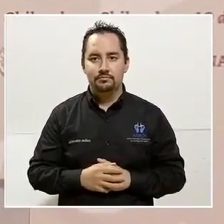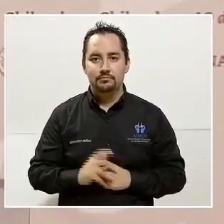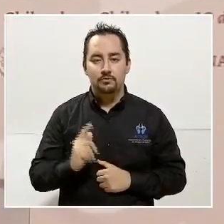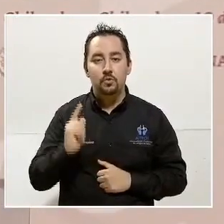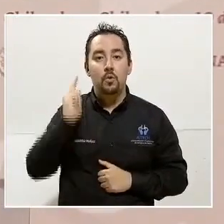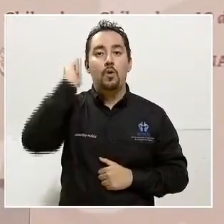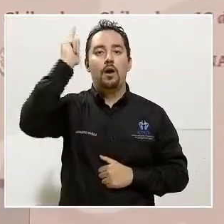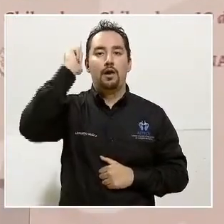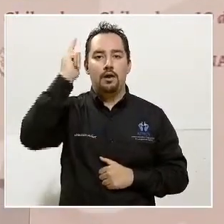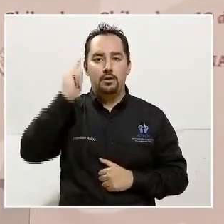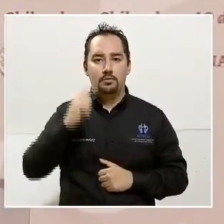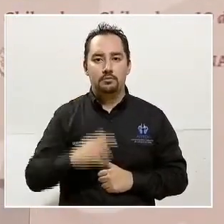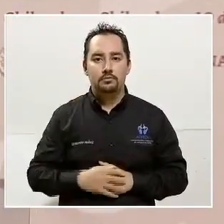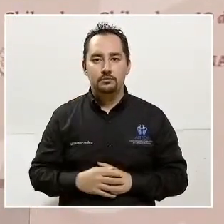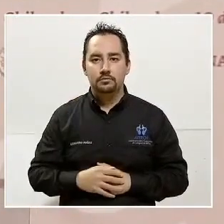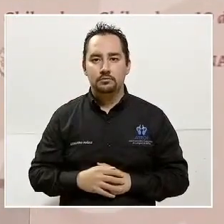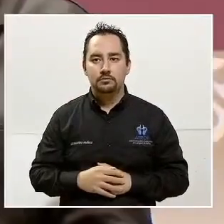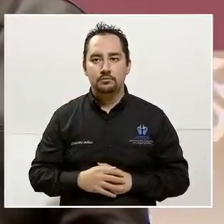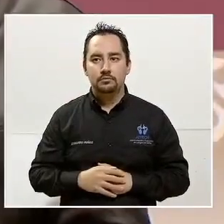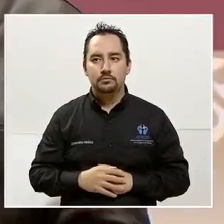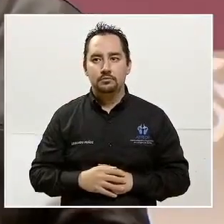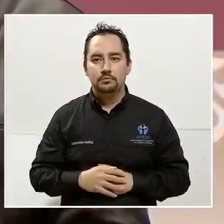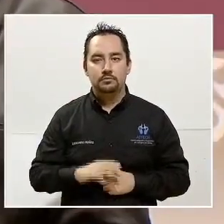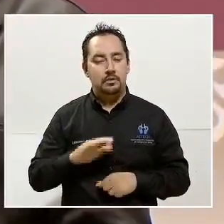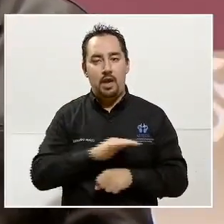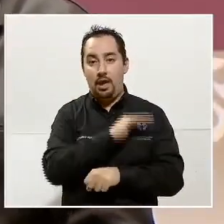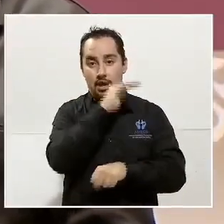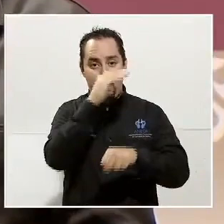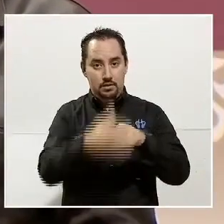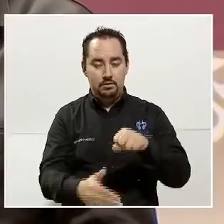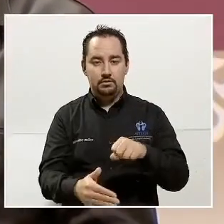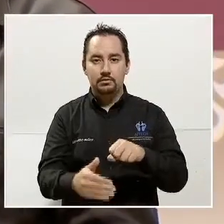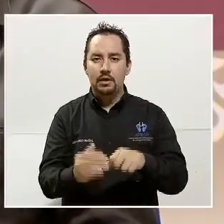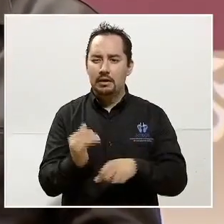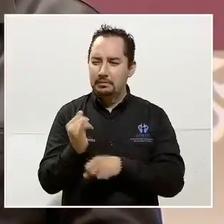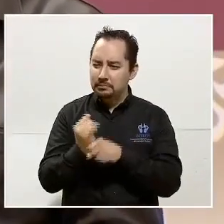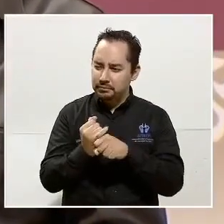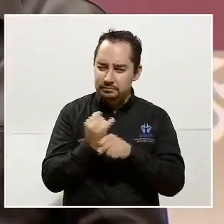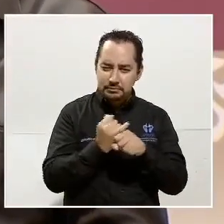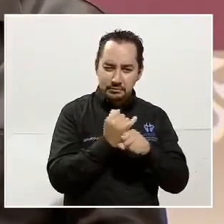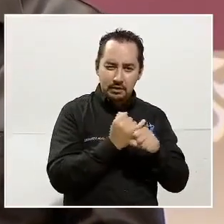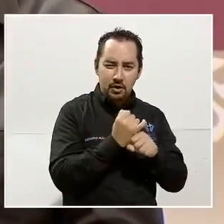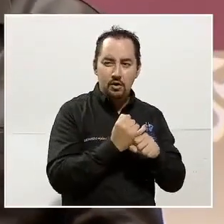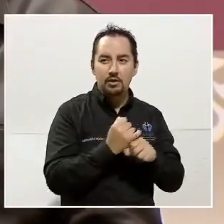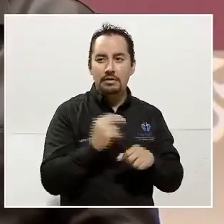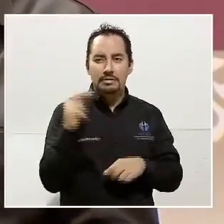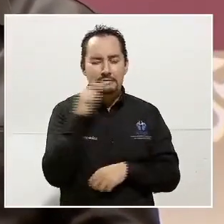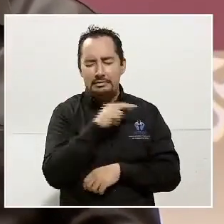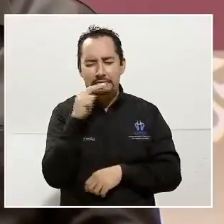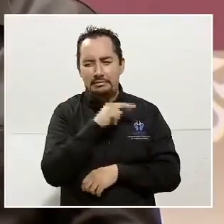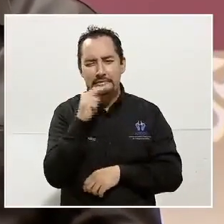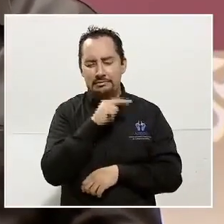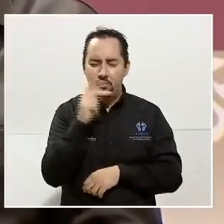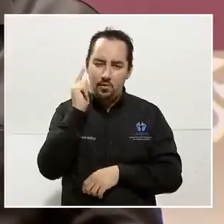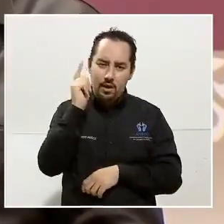Ojalá y se terminen las investigaciones, los trabajos lo más pronto